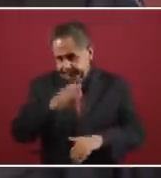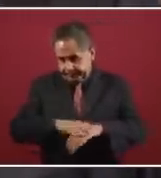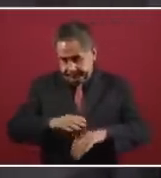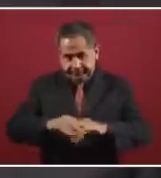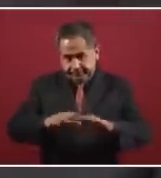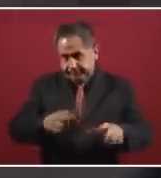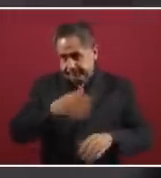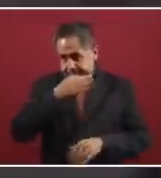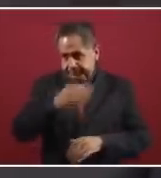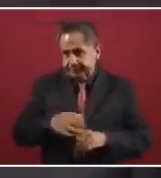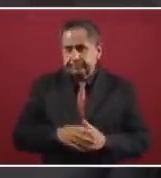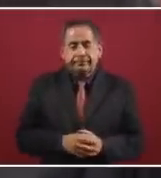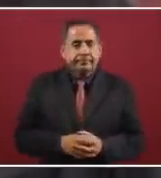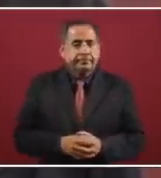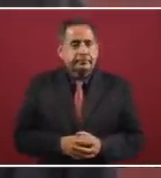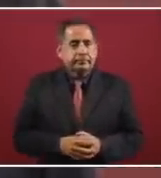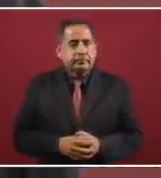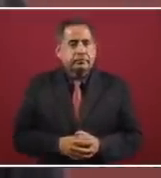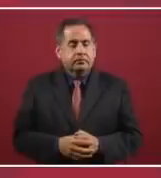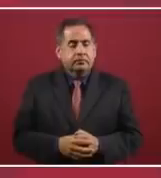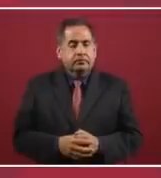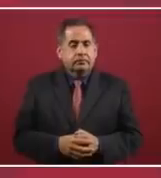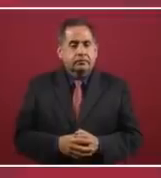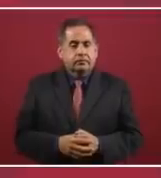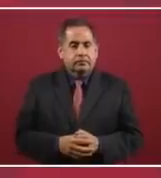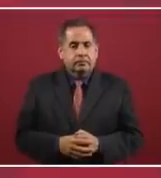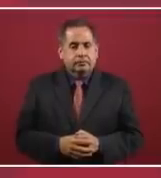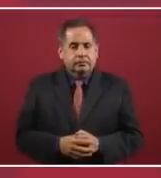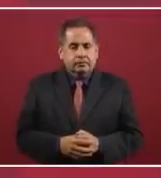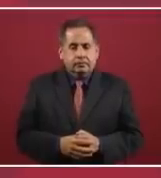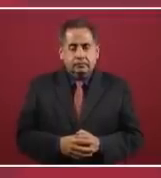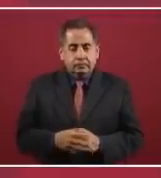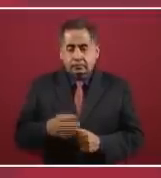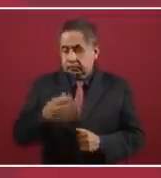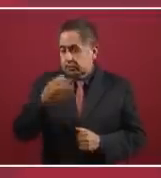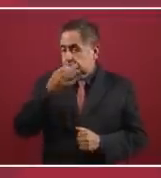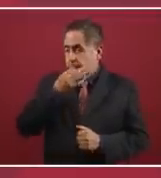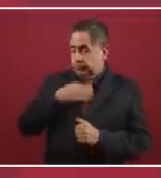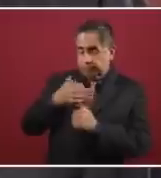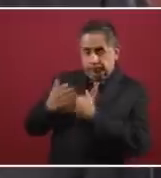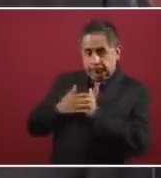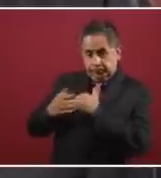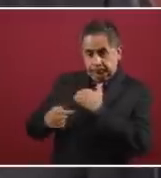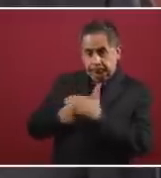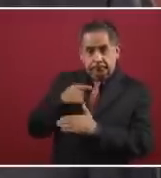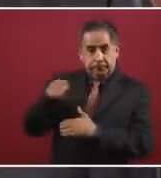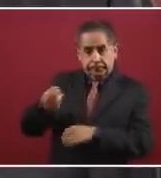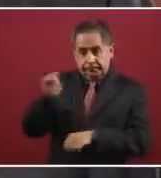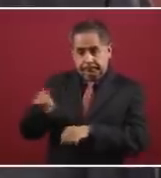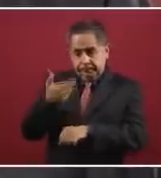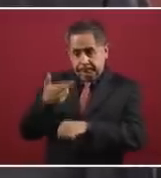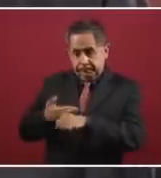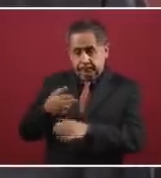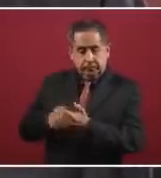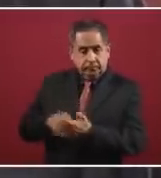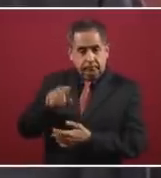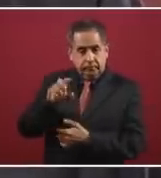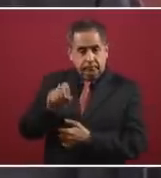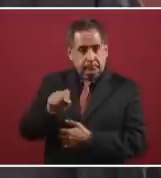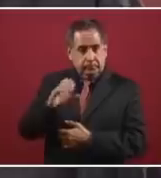Me informó el secretario de